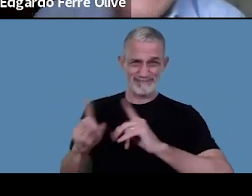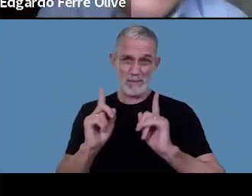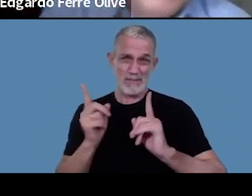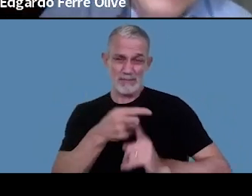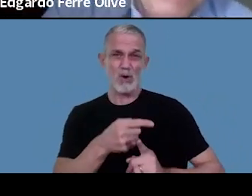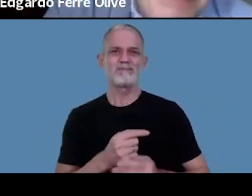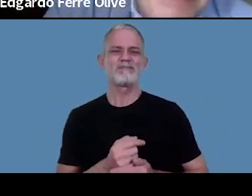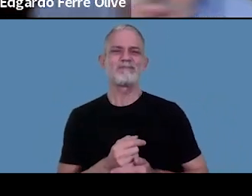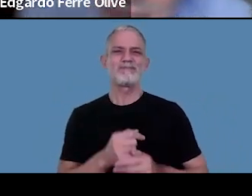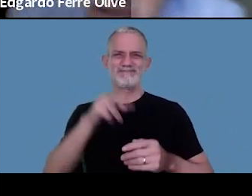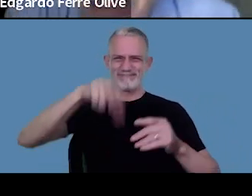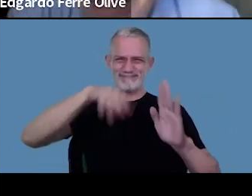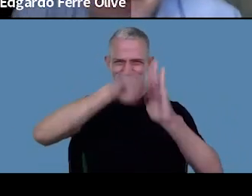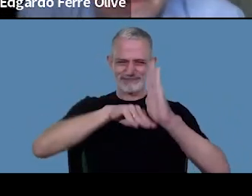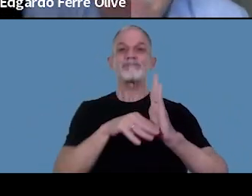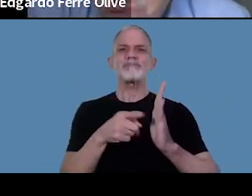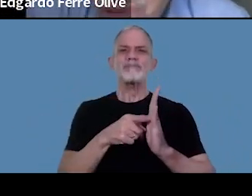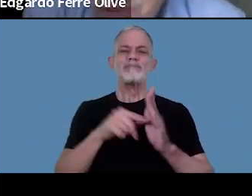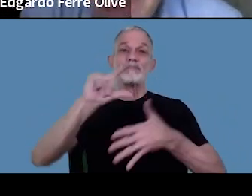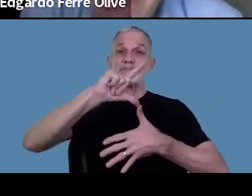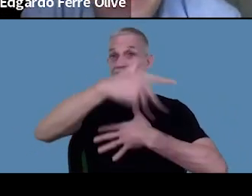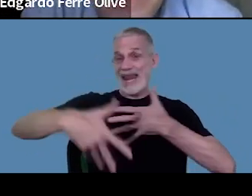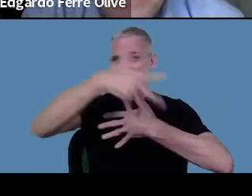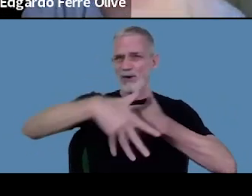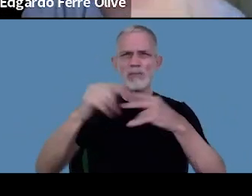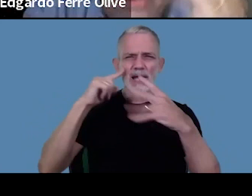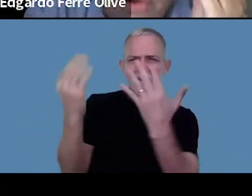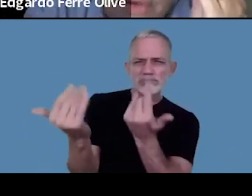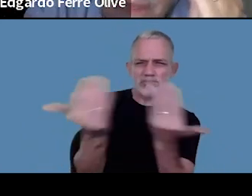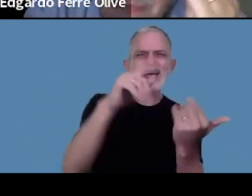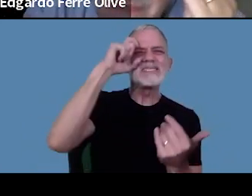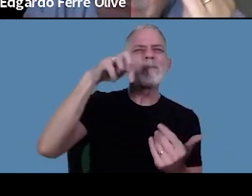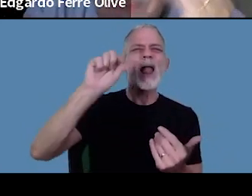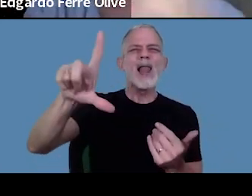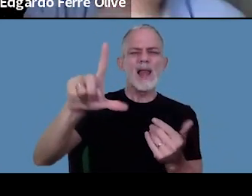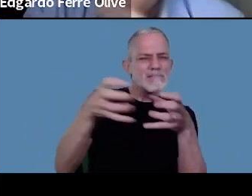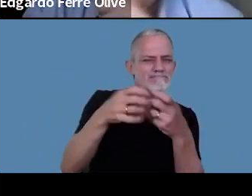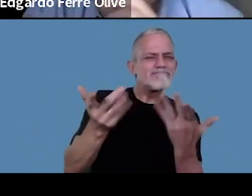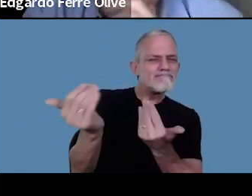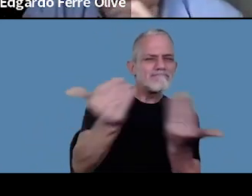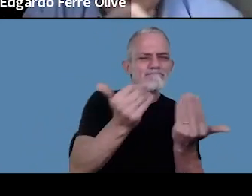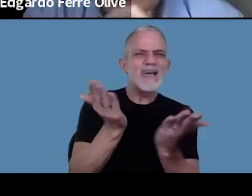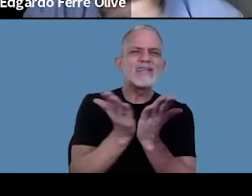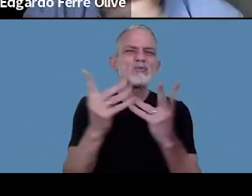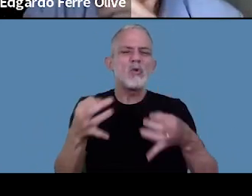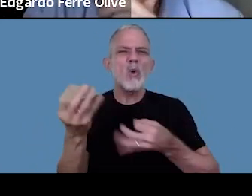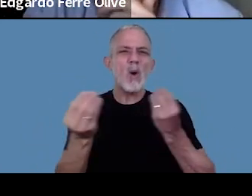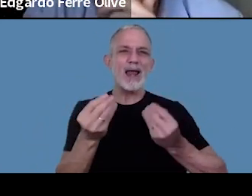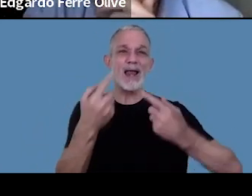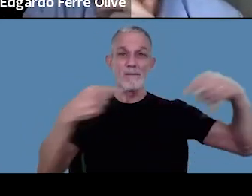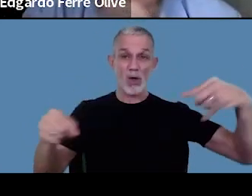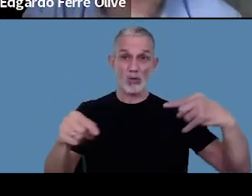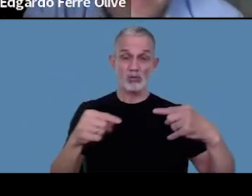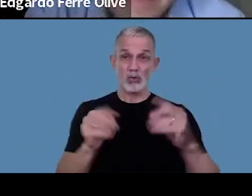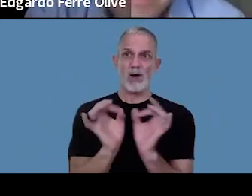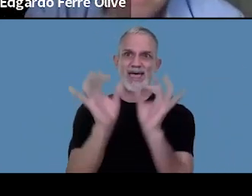pantalla. Básicamente a nivel de Latinoamérica, por estudios hechos en la CEPAL, los que más se utilizan son los de productos y los de emisión. ¿Está